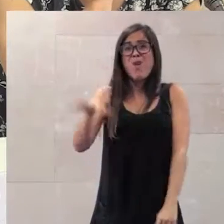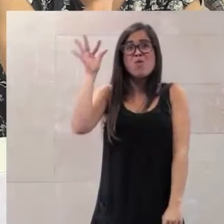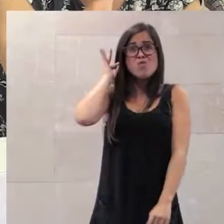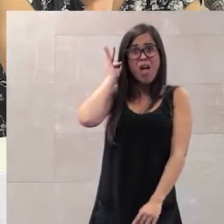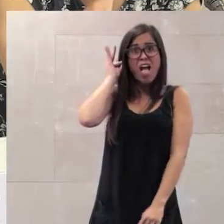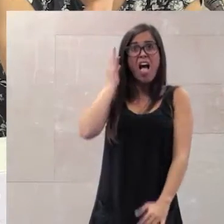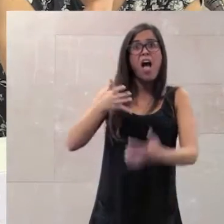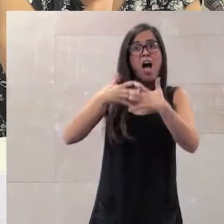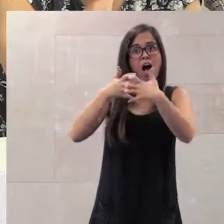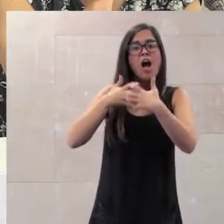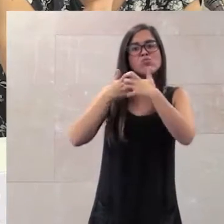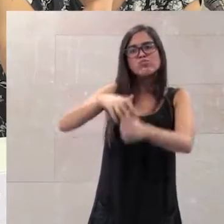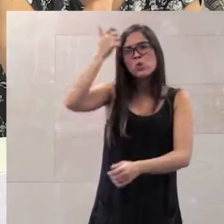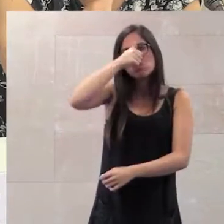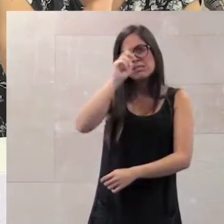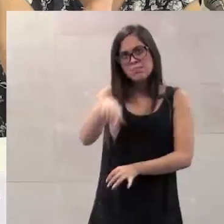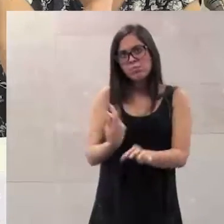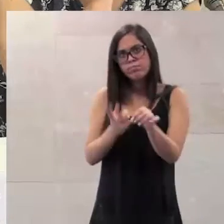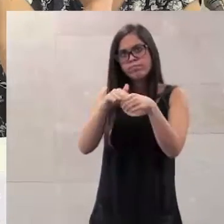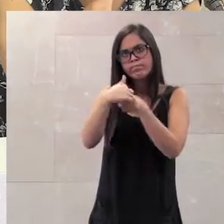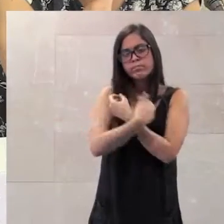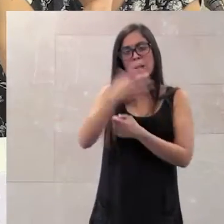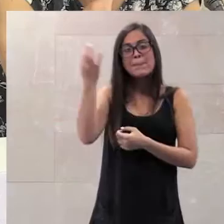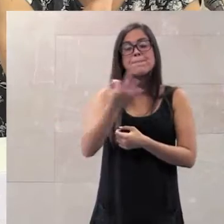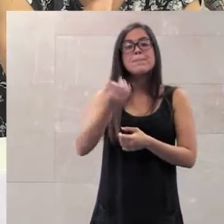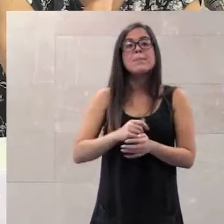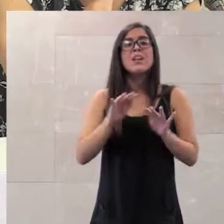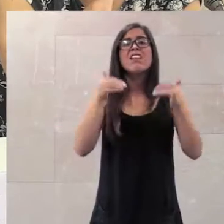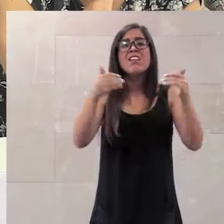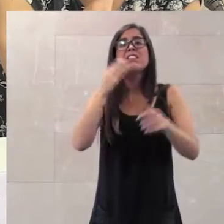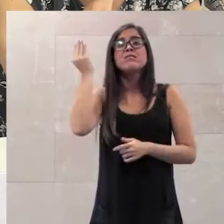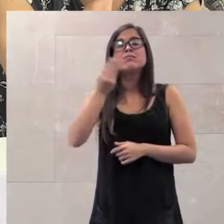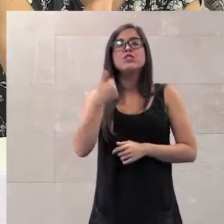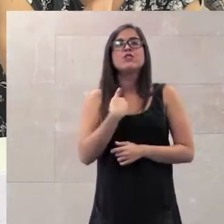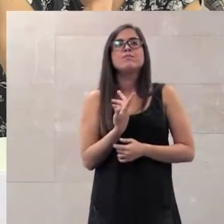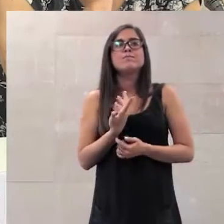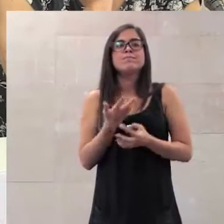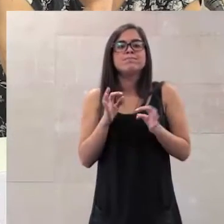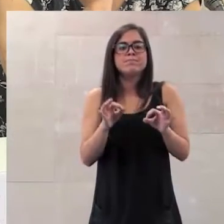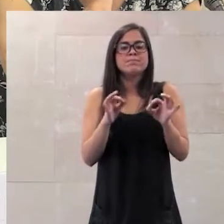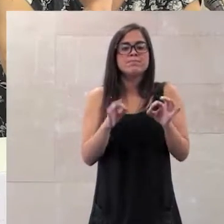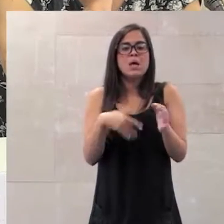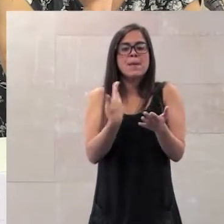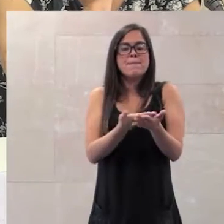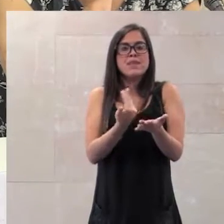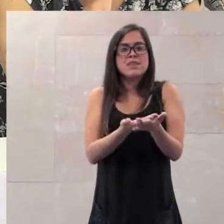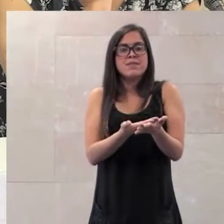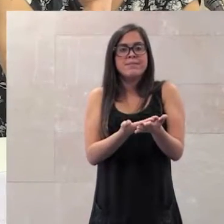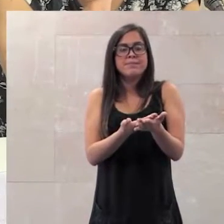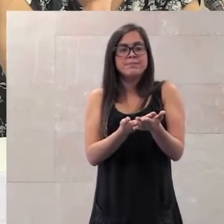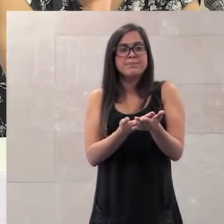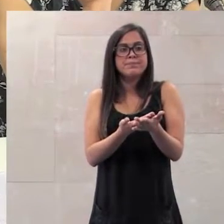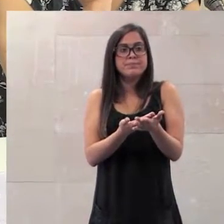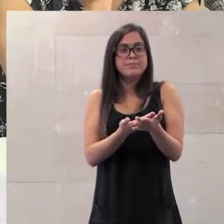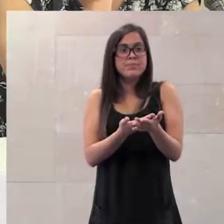mujeres. Y bueno, pues la verdad es que me parece, yo más que nada vengo a evidenciaros